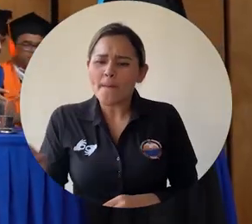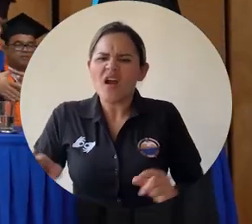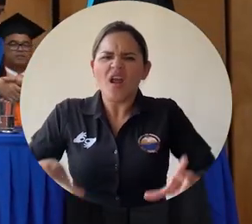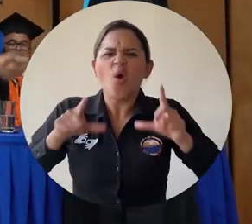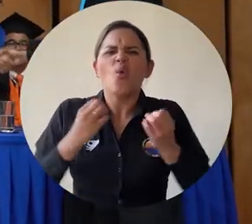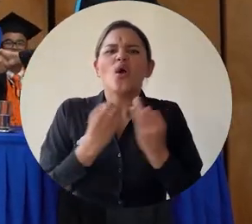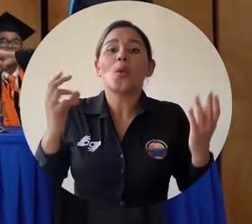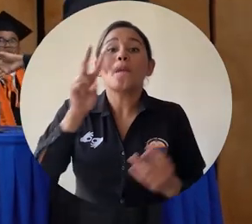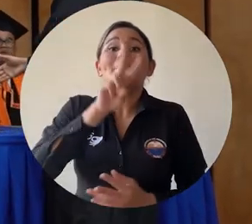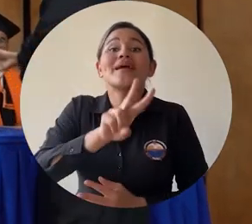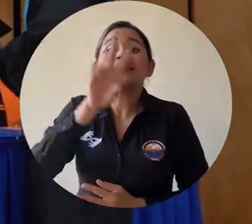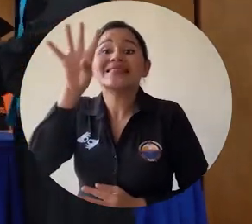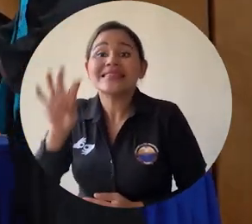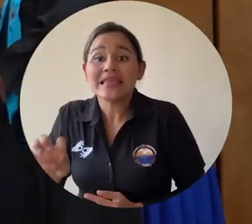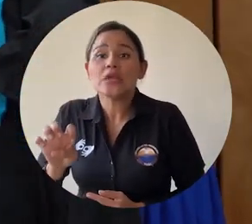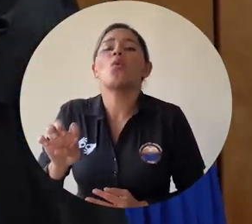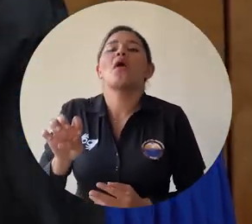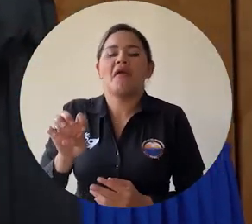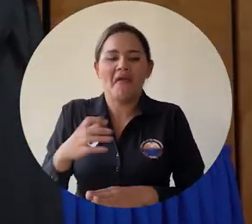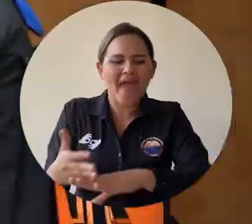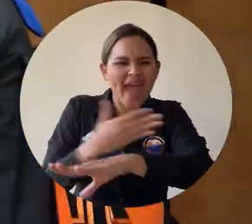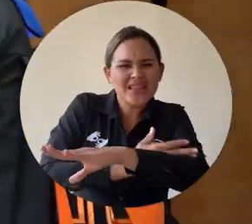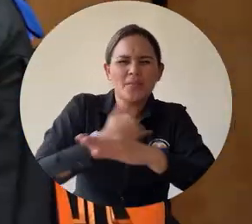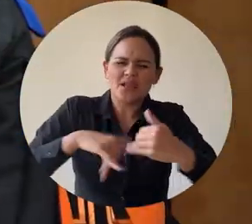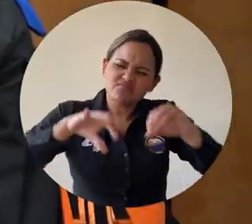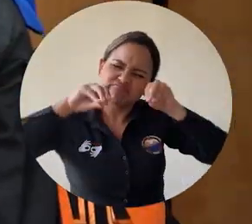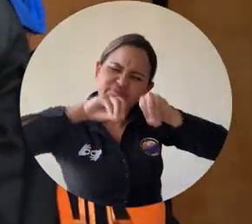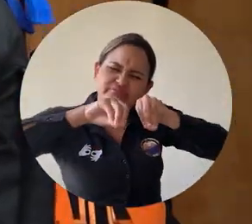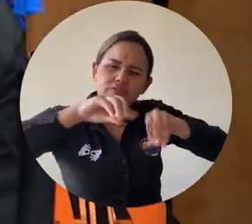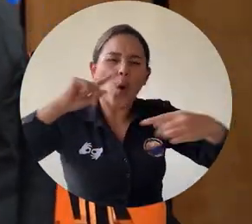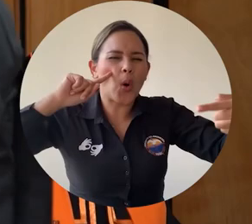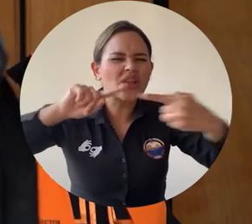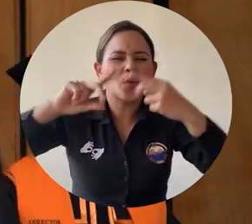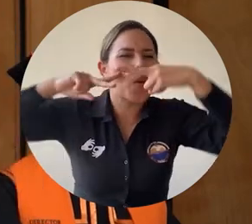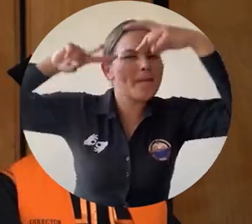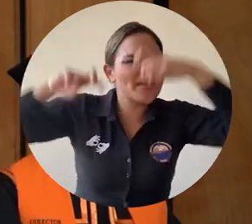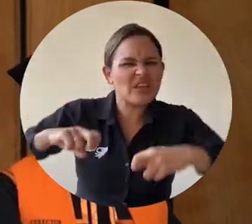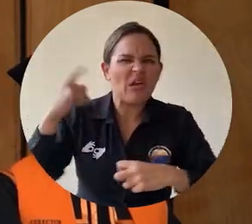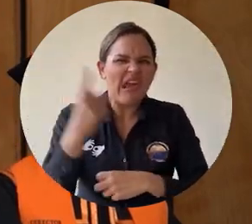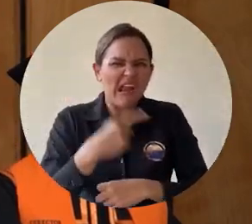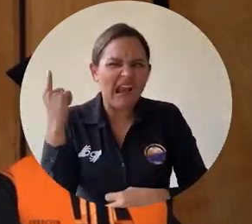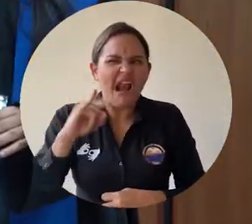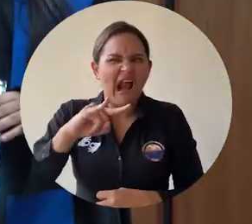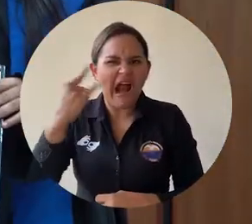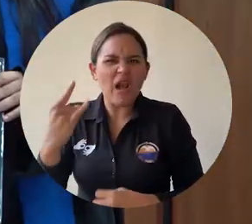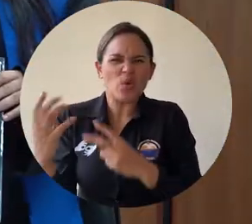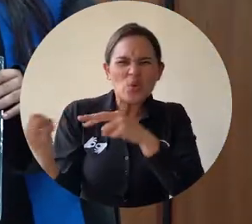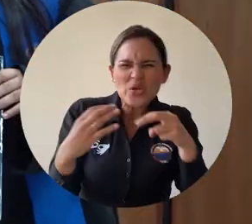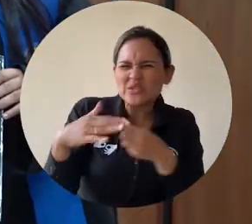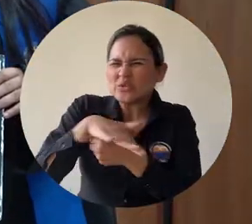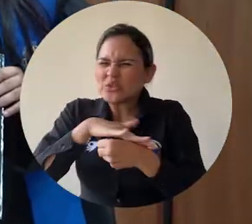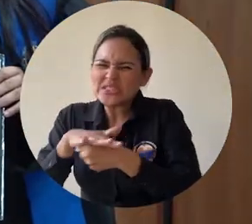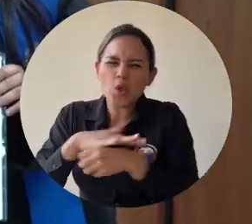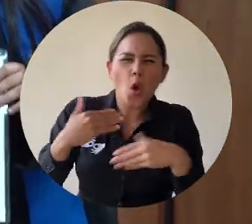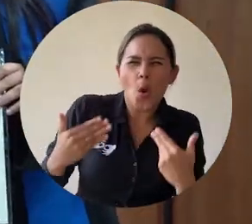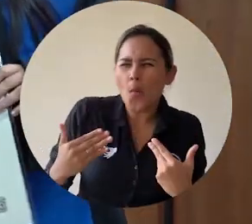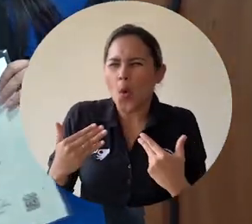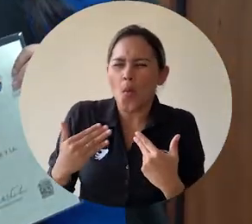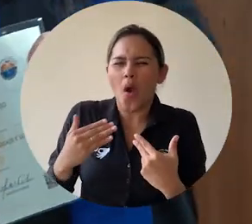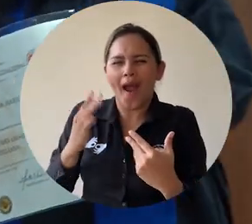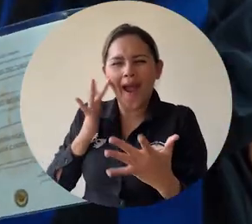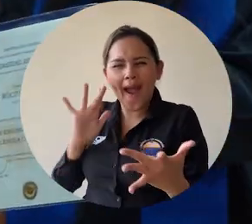29 graduados en la Alma Mater, quienes fueron formados con un perfil investigativo para estudiar los problemas educativos desde una